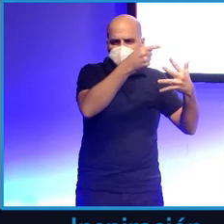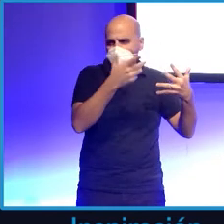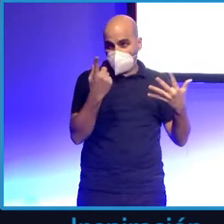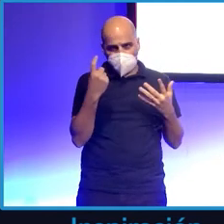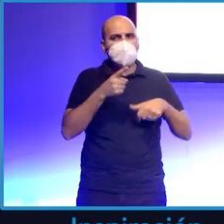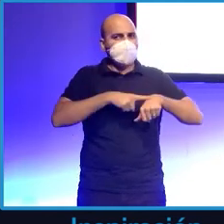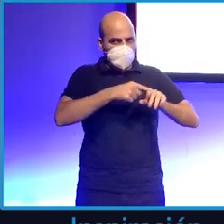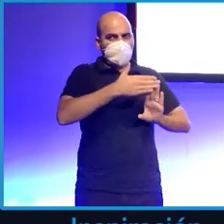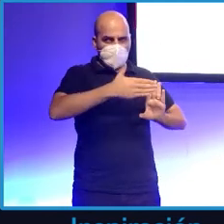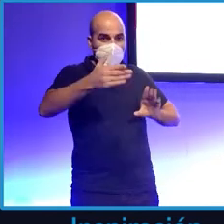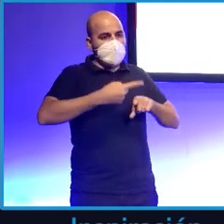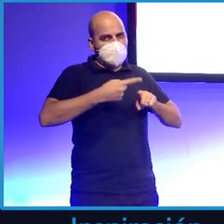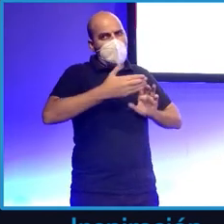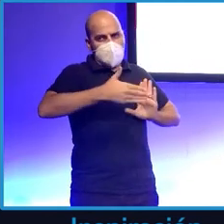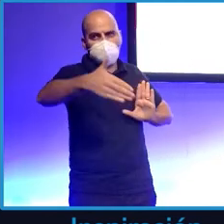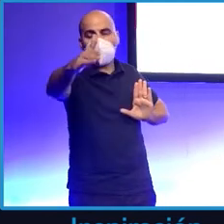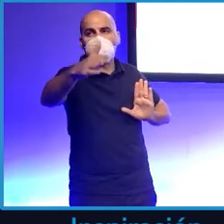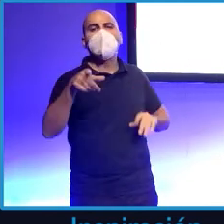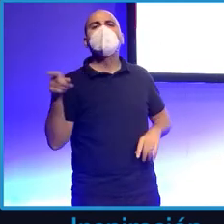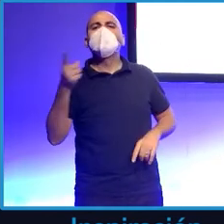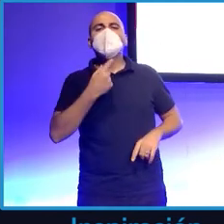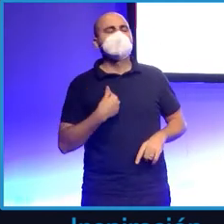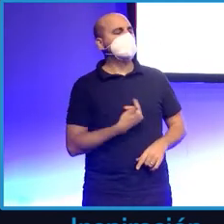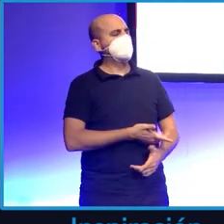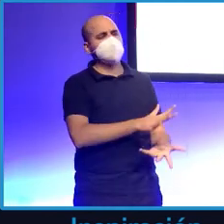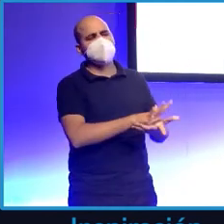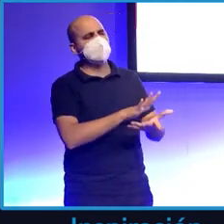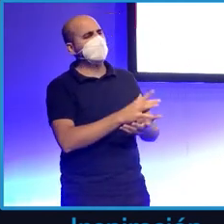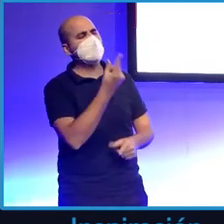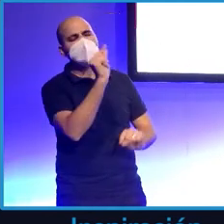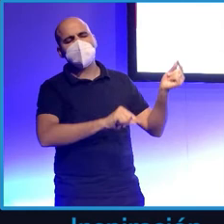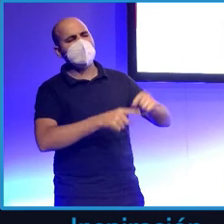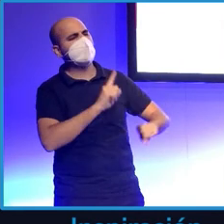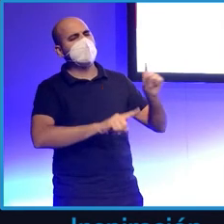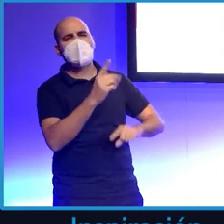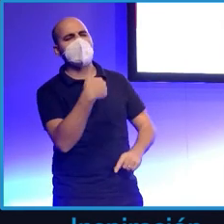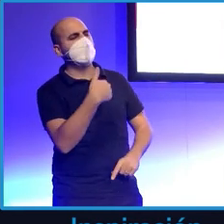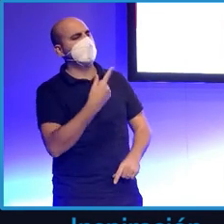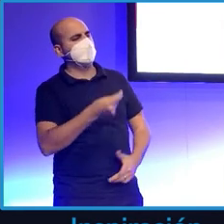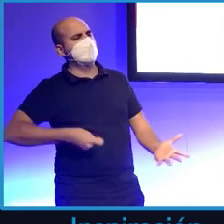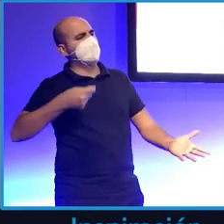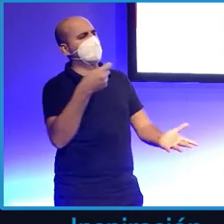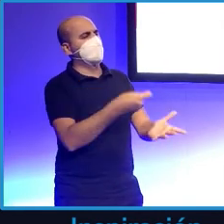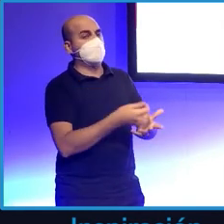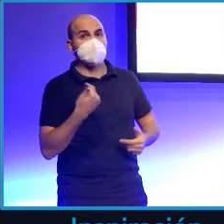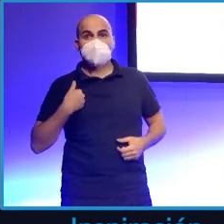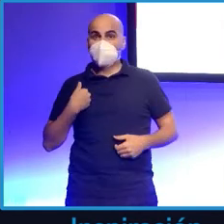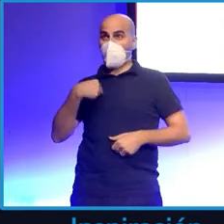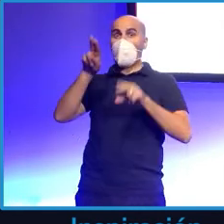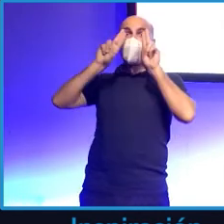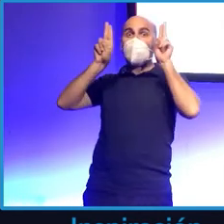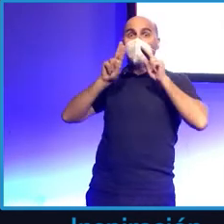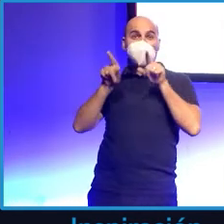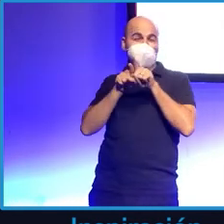el presupuesto no es problema qué pasa con los dibujos animados me pusieron los ojitos con el símbolo del dólar luego llegó el momento en el que dijo